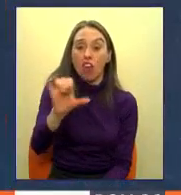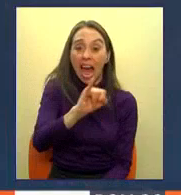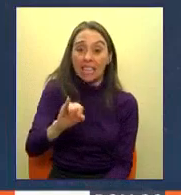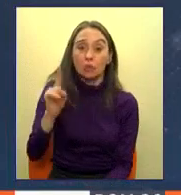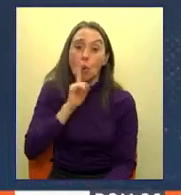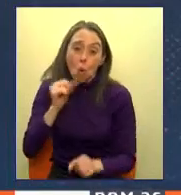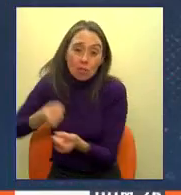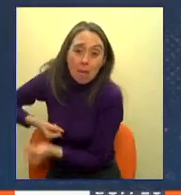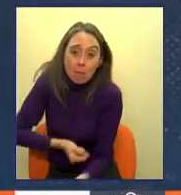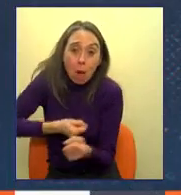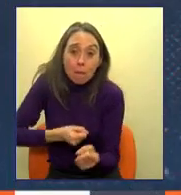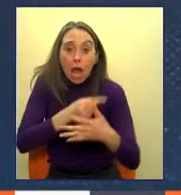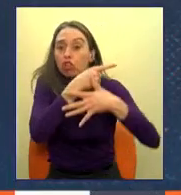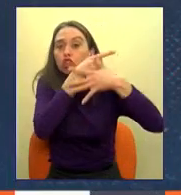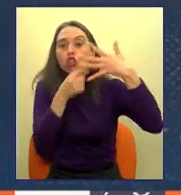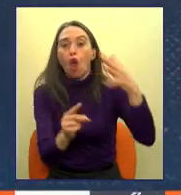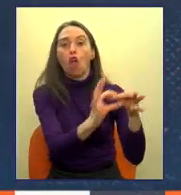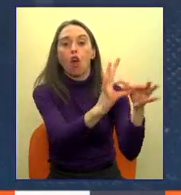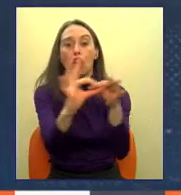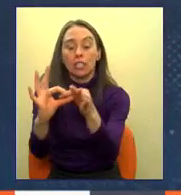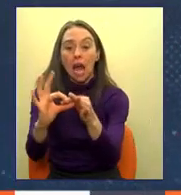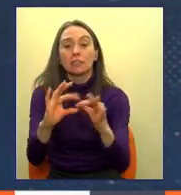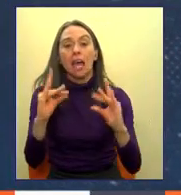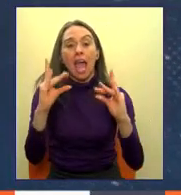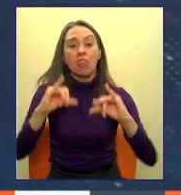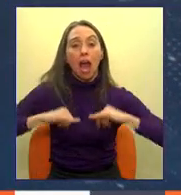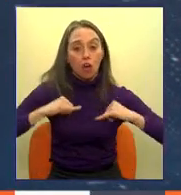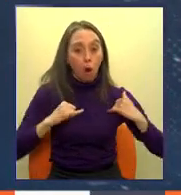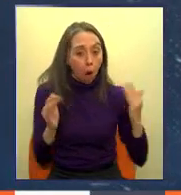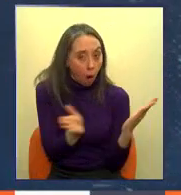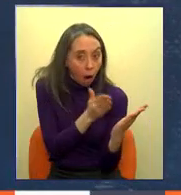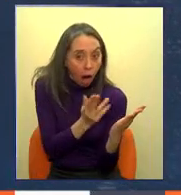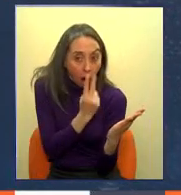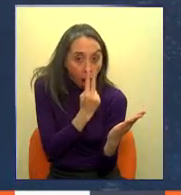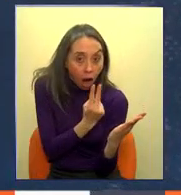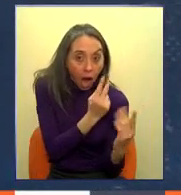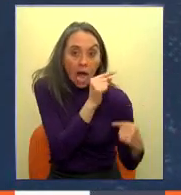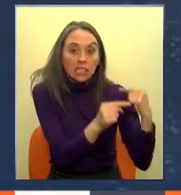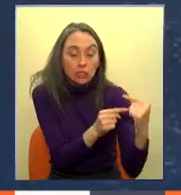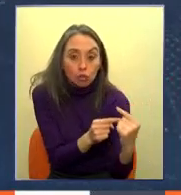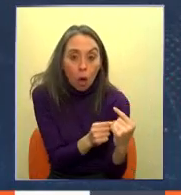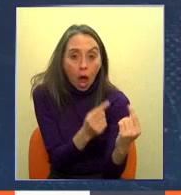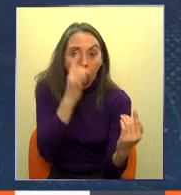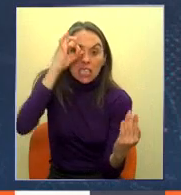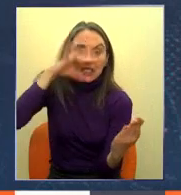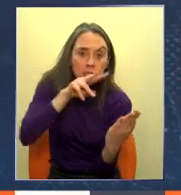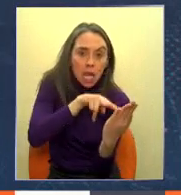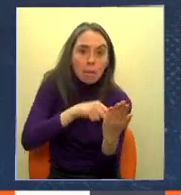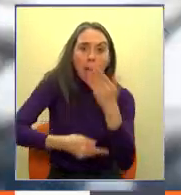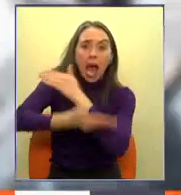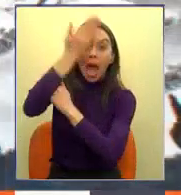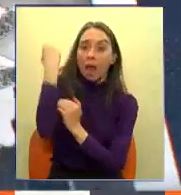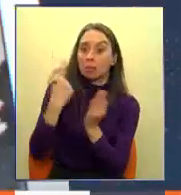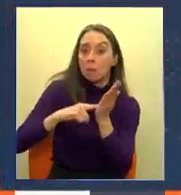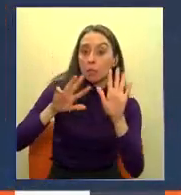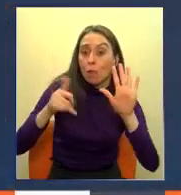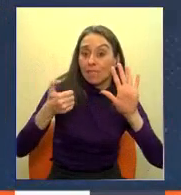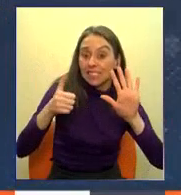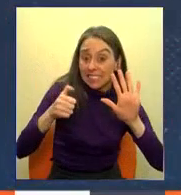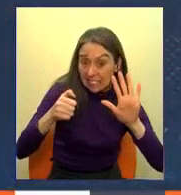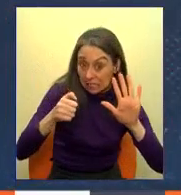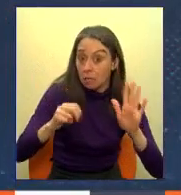autores de esta novela esperan llegar a las generaciones más jóvenes con esta historia para que puedan conocer cómo en esa época, en medio de